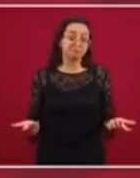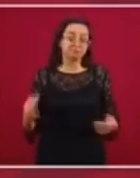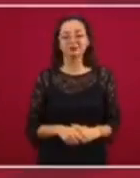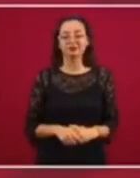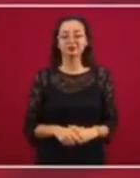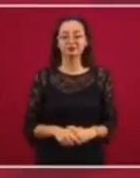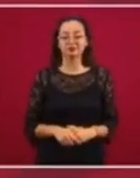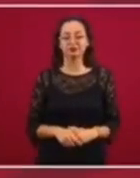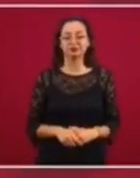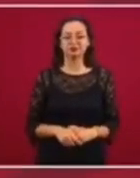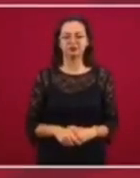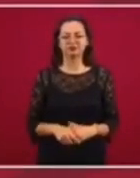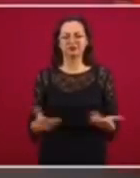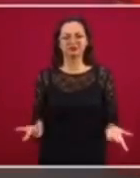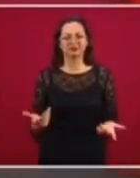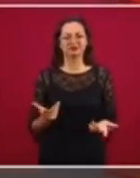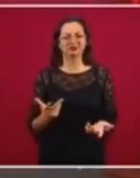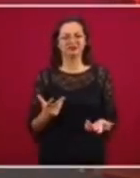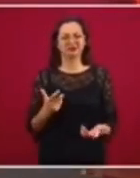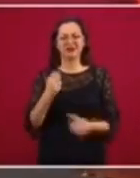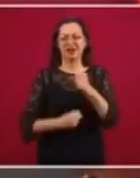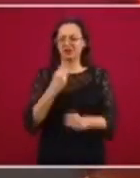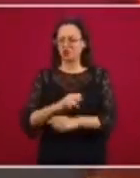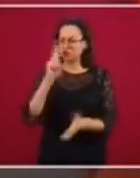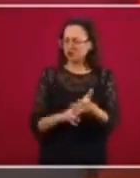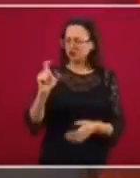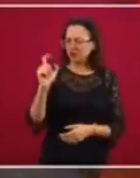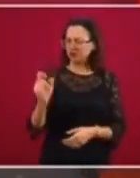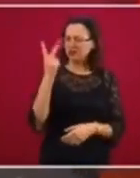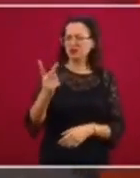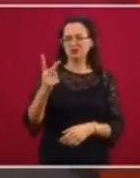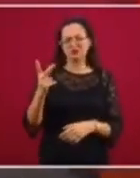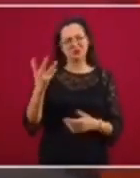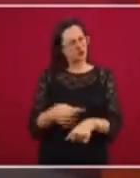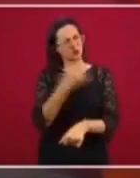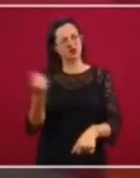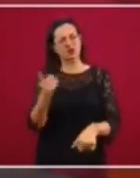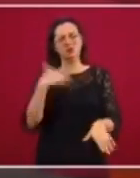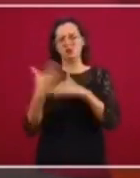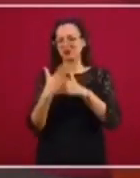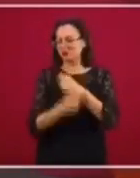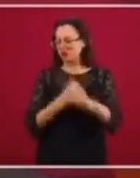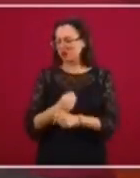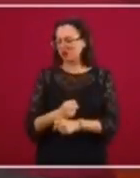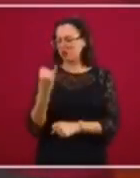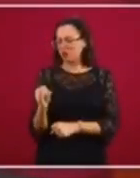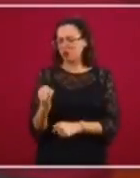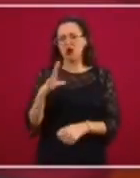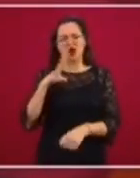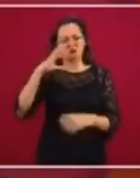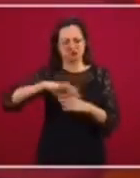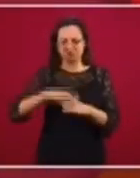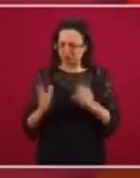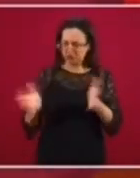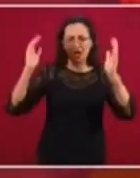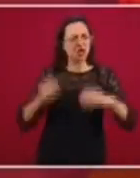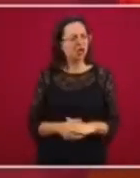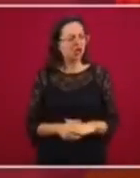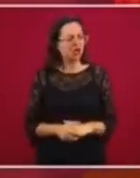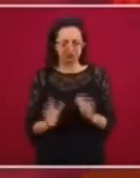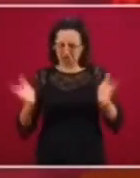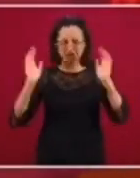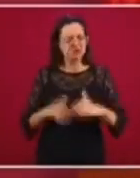democracia. Entonces, ¿por qué esperar hasta el 22 si vamos a tener en junio del año próximo elecciones? Ya, de una vez, yo les